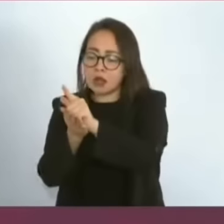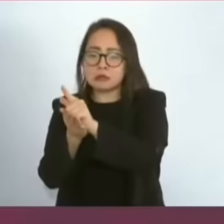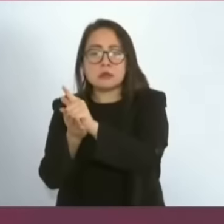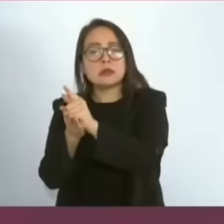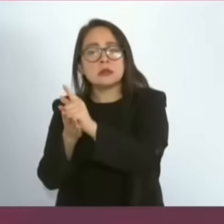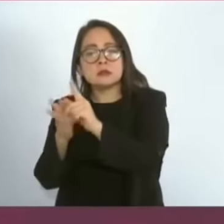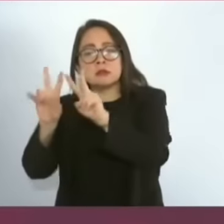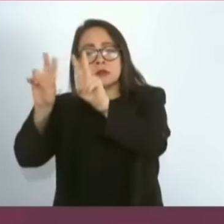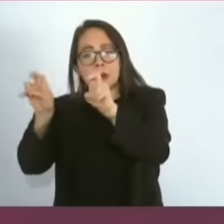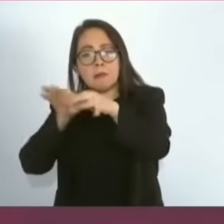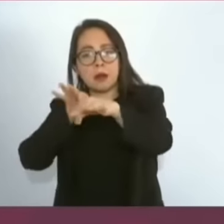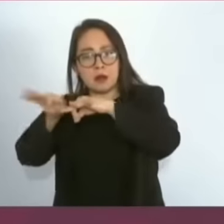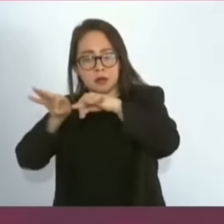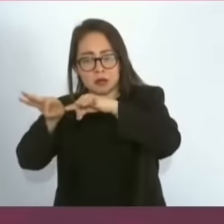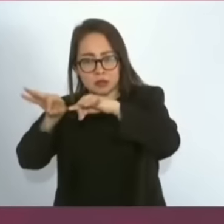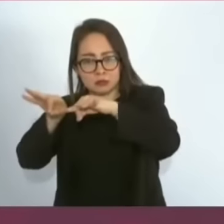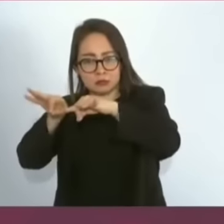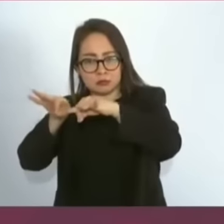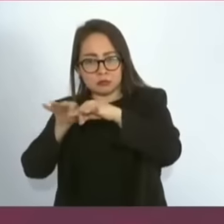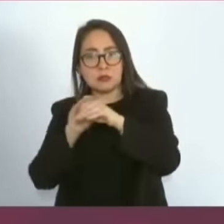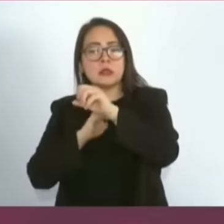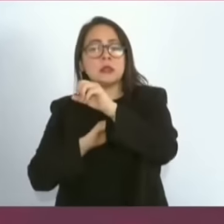las pensiones.